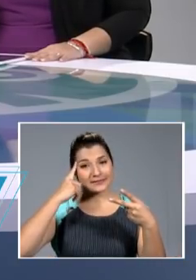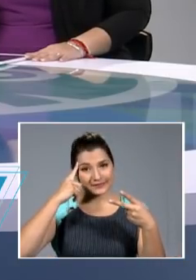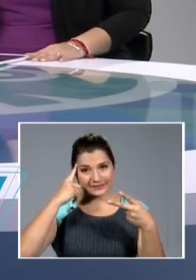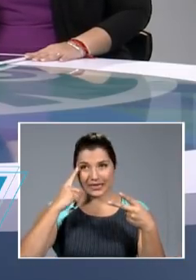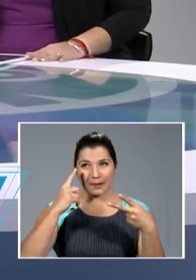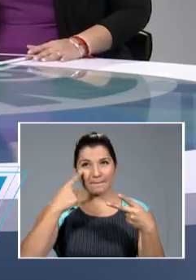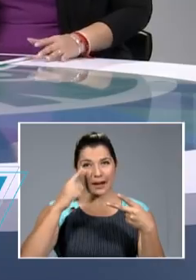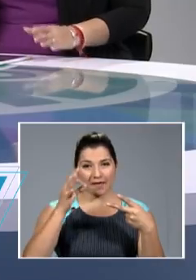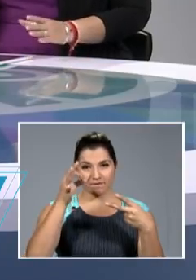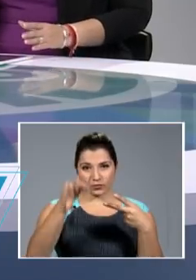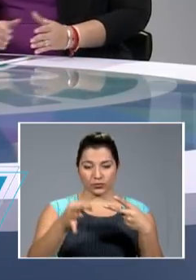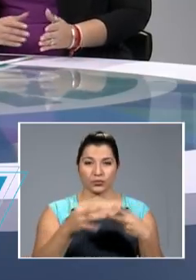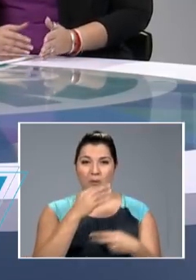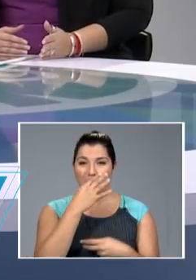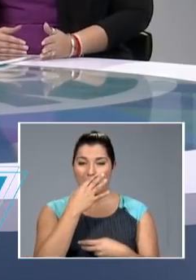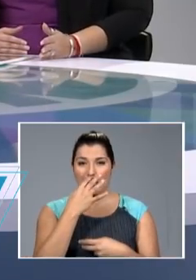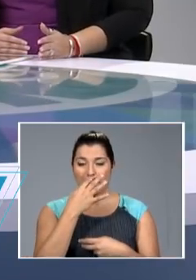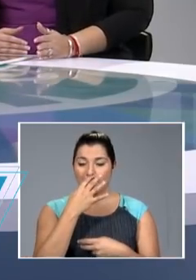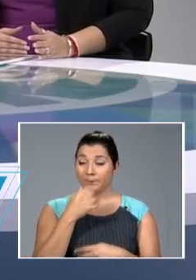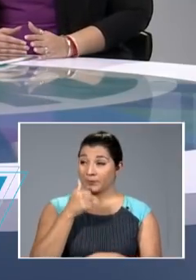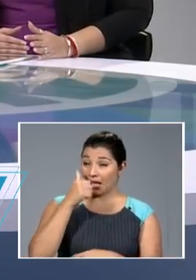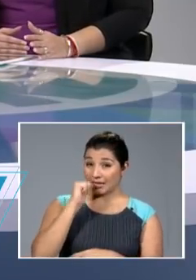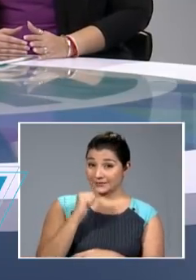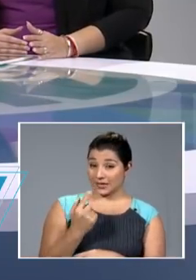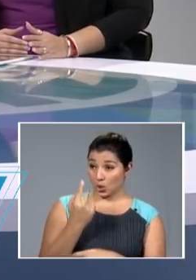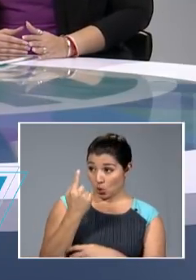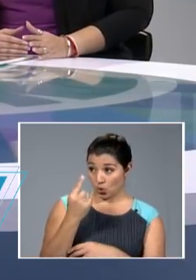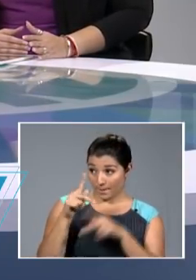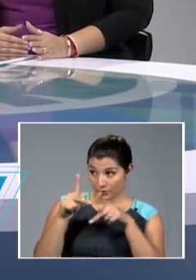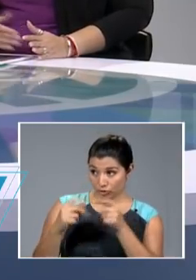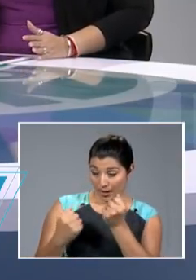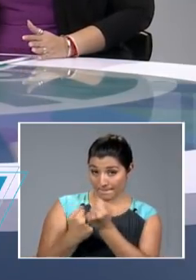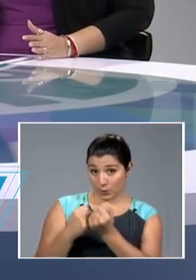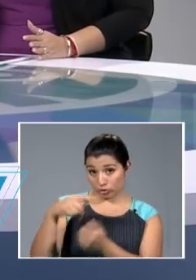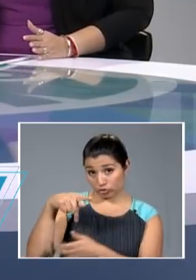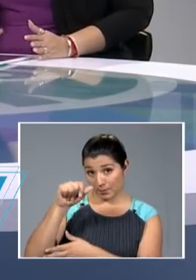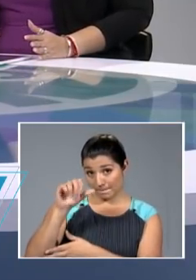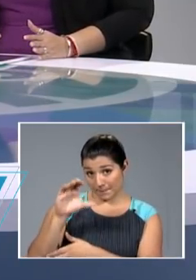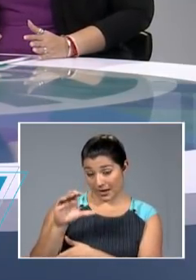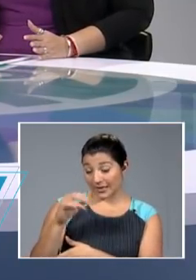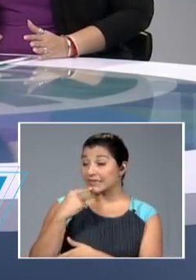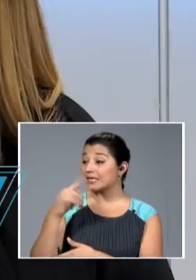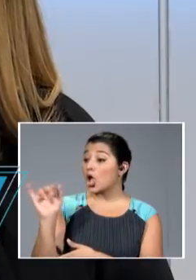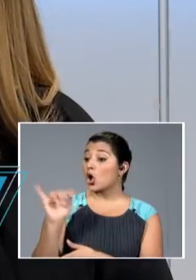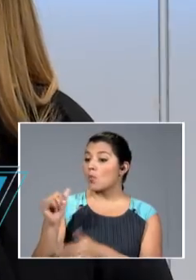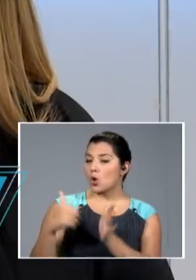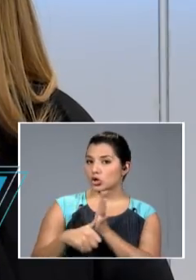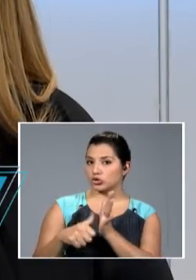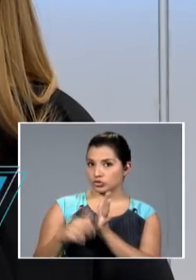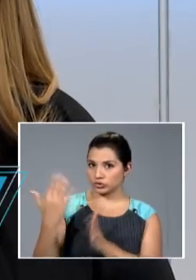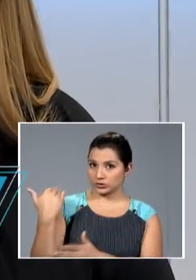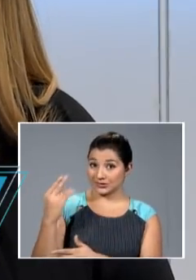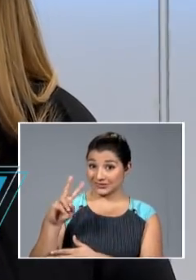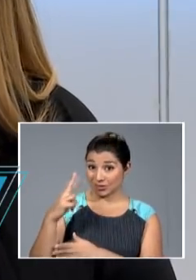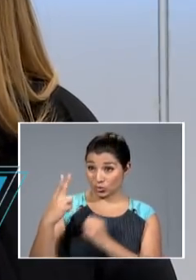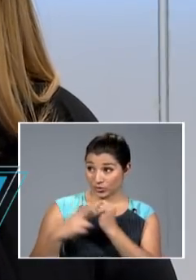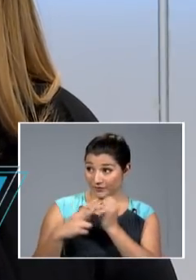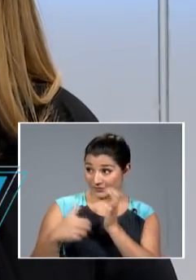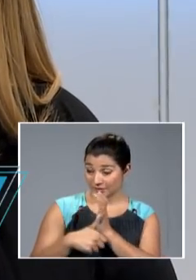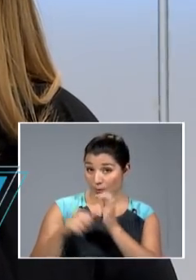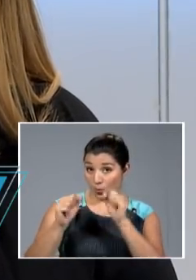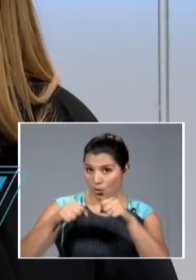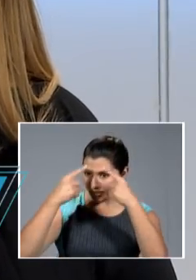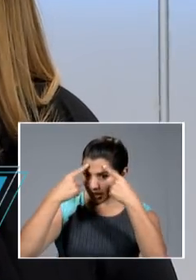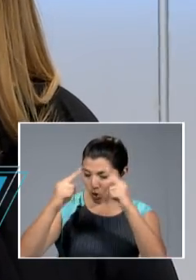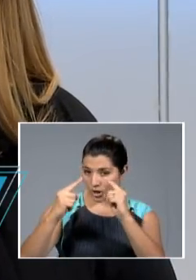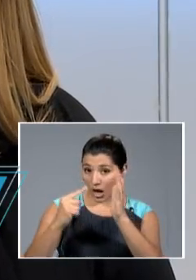hacia adelante. Don José Carlos, ayer un seguidor del PAC decía que, al igual que en las elecciones pasadas, en segunda ronda iban a lograr más de 1 millón